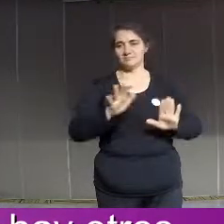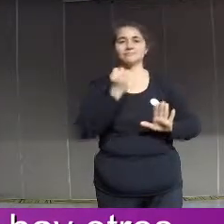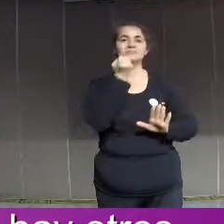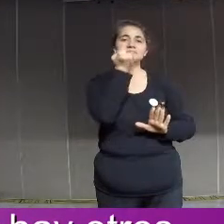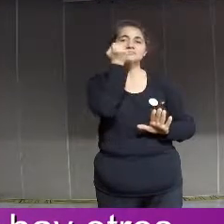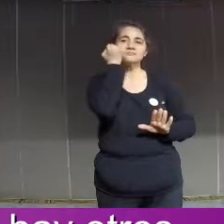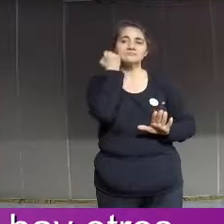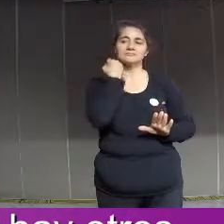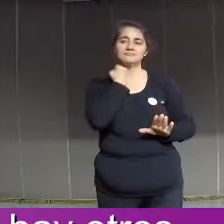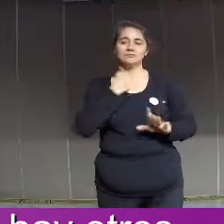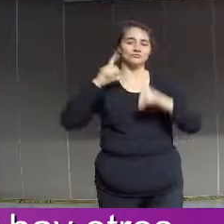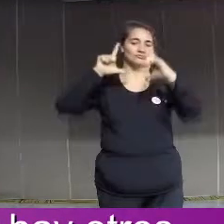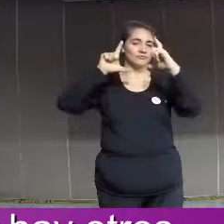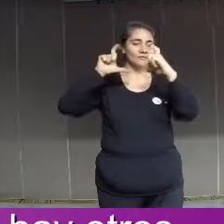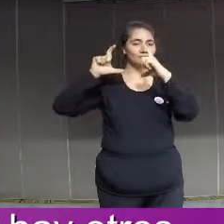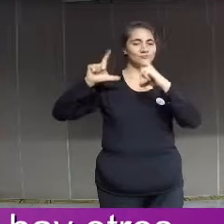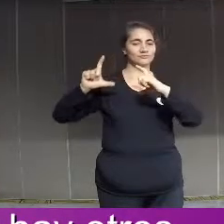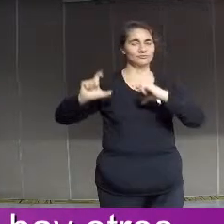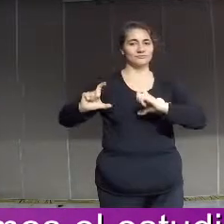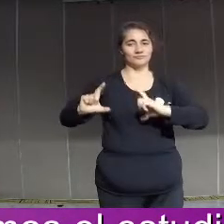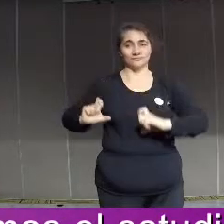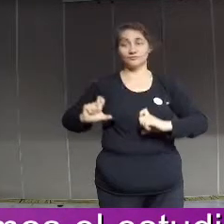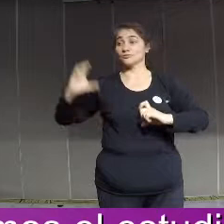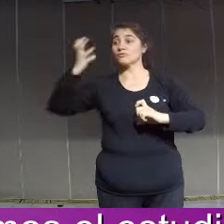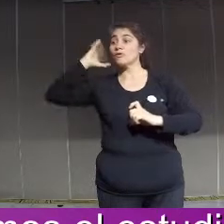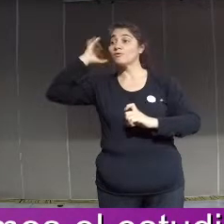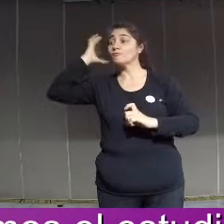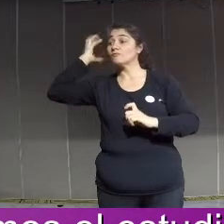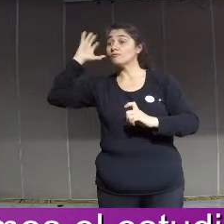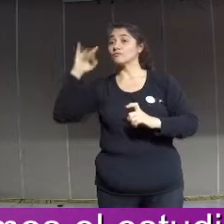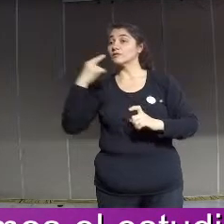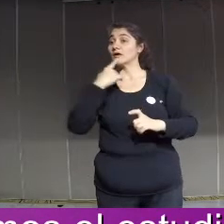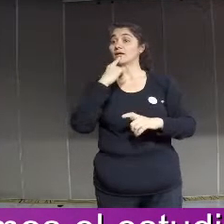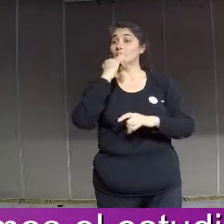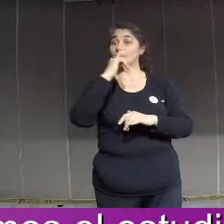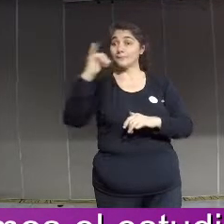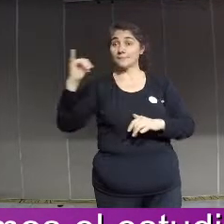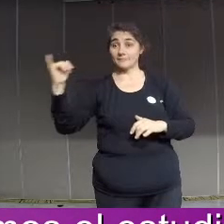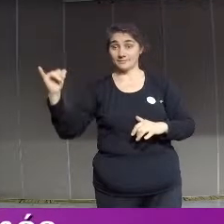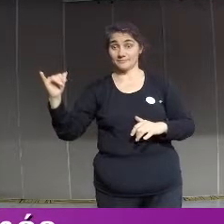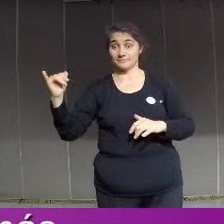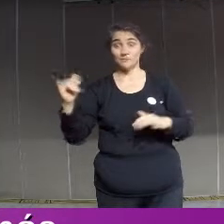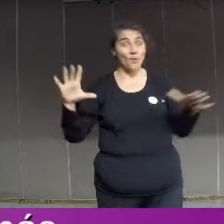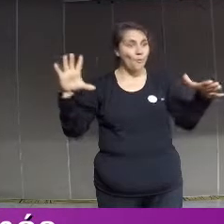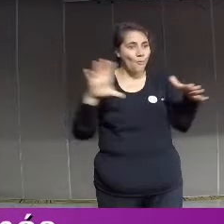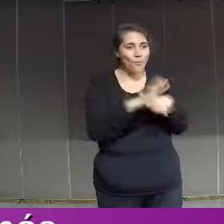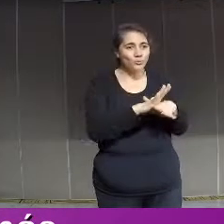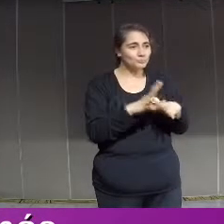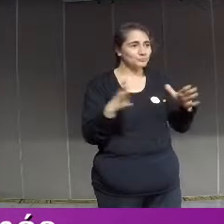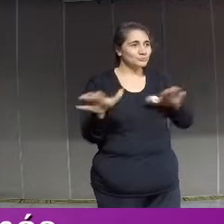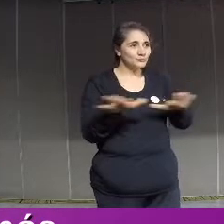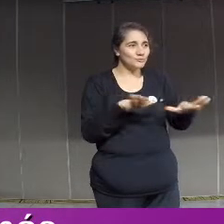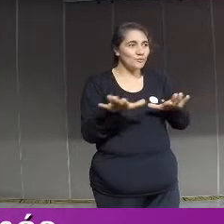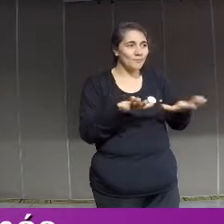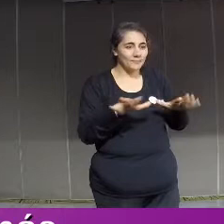La videodeglución, sobre todo para las fonoaudiólogas, es el mejor estudio. Yo ya lo explicaba, como es en vivo, a veces